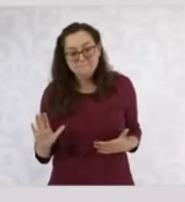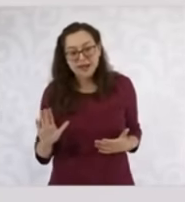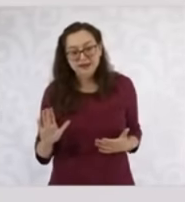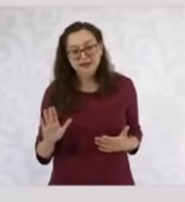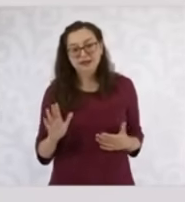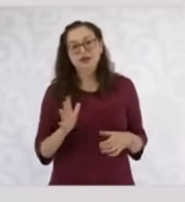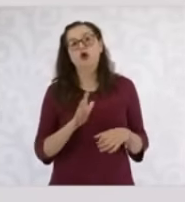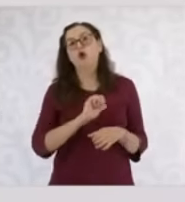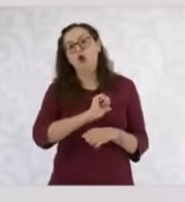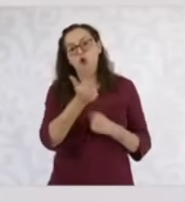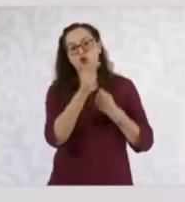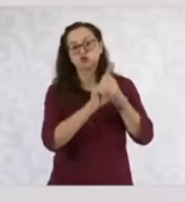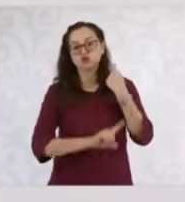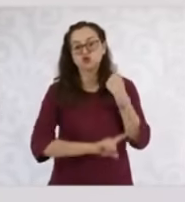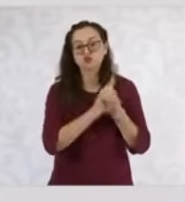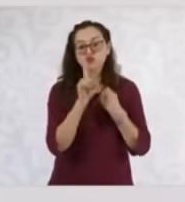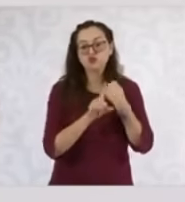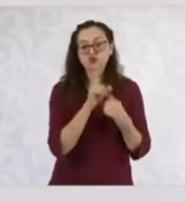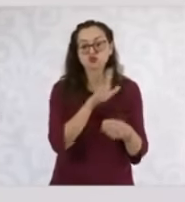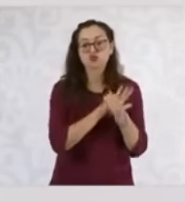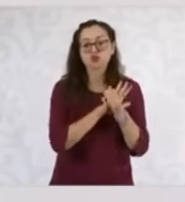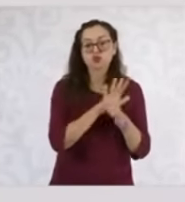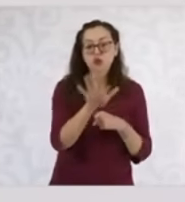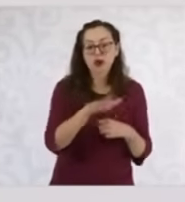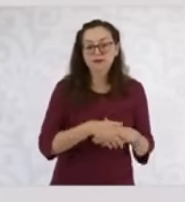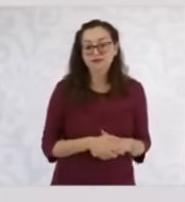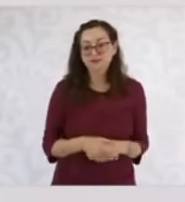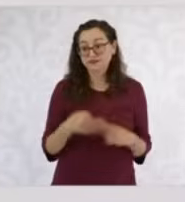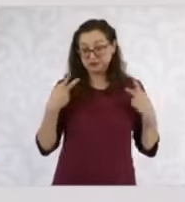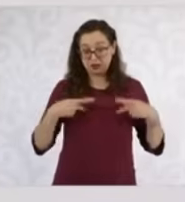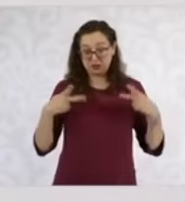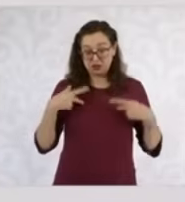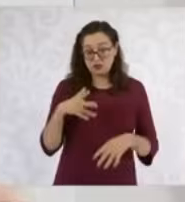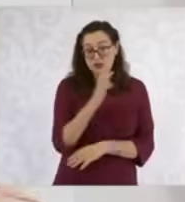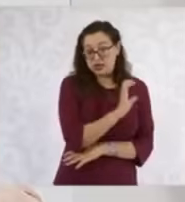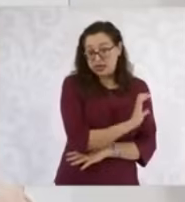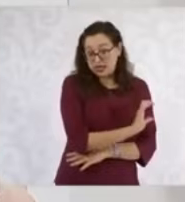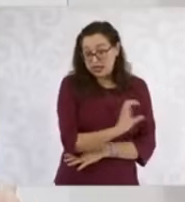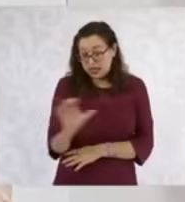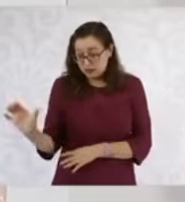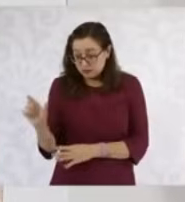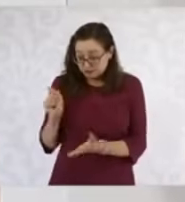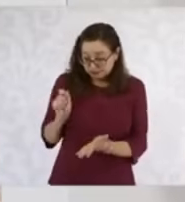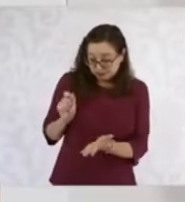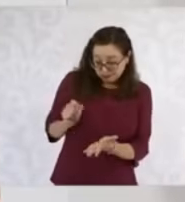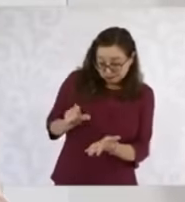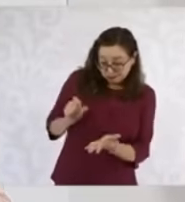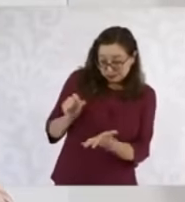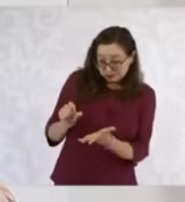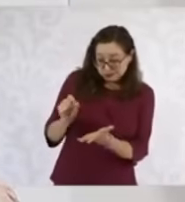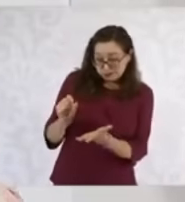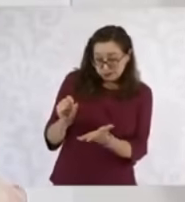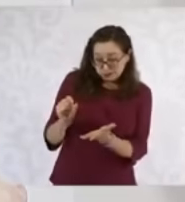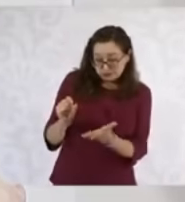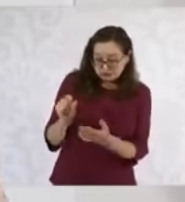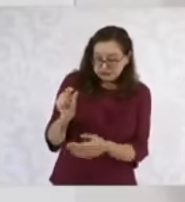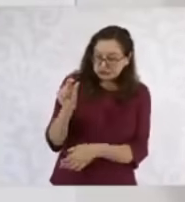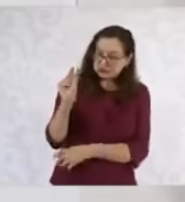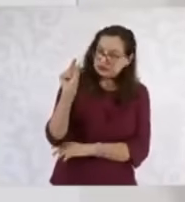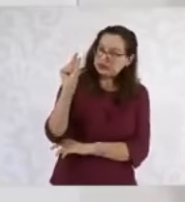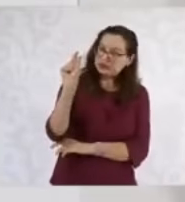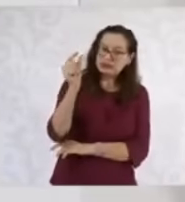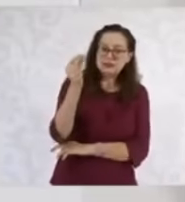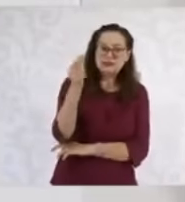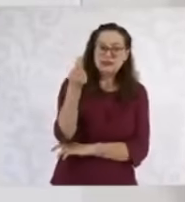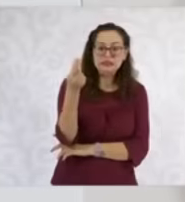semilla. O sea, cuando uno siembra un maíz híbrido que no es genético, está modificado, pero